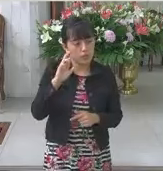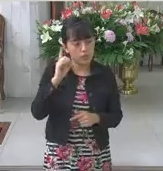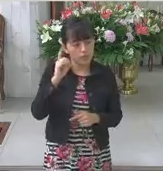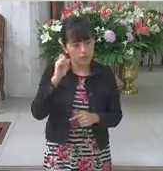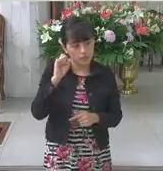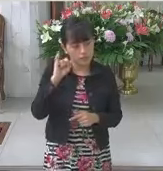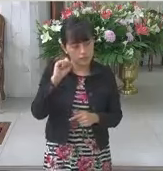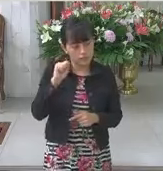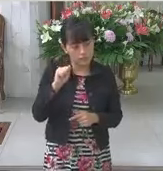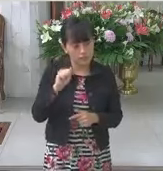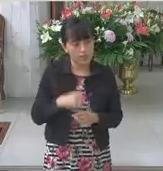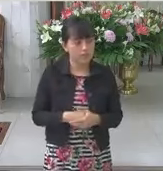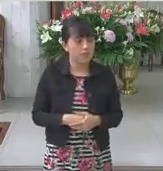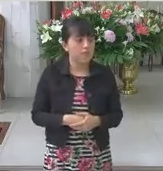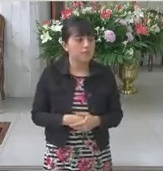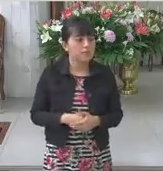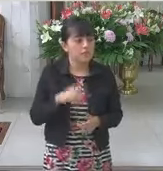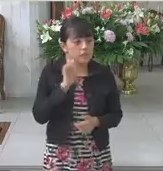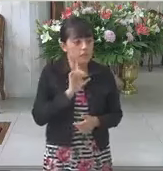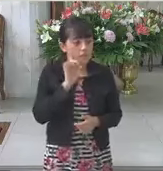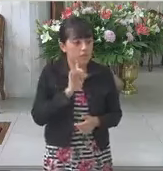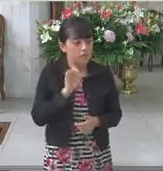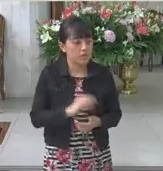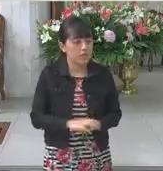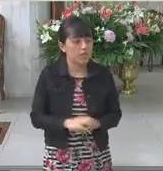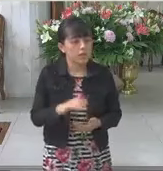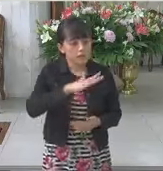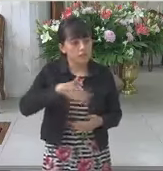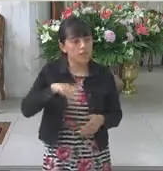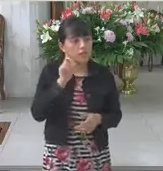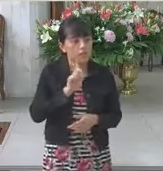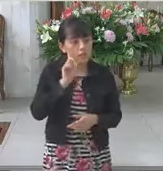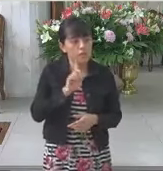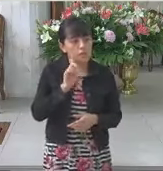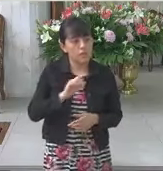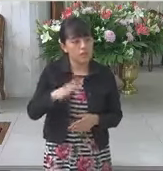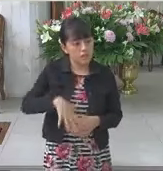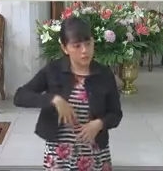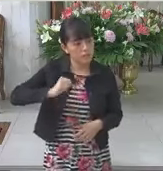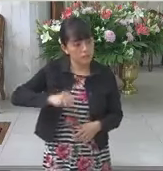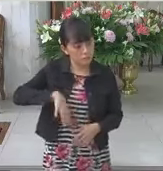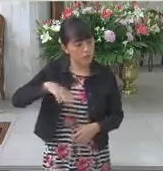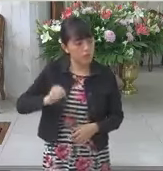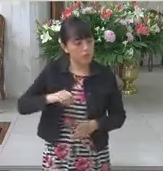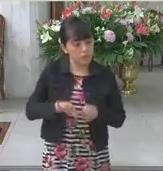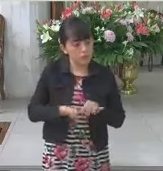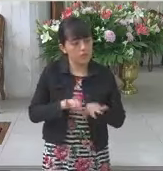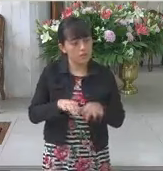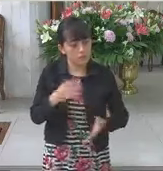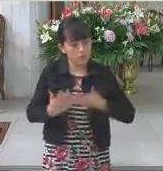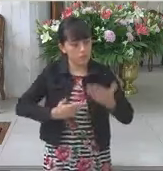adelante y hemos visto que en la iglesia pues la vanguardia efectivamente va